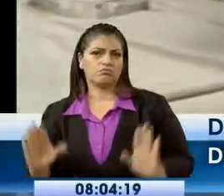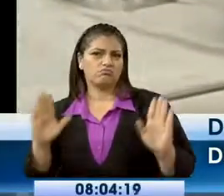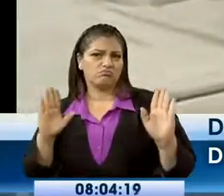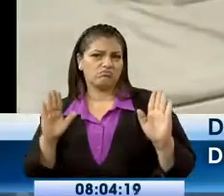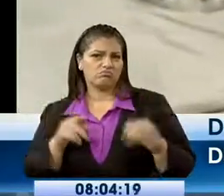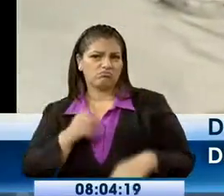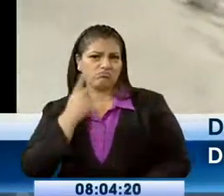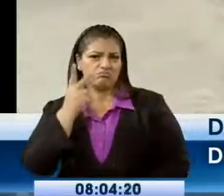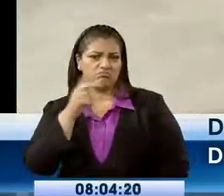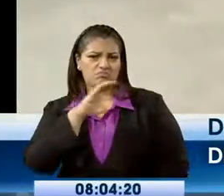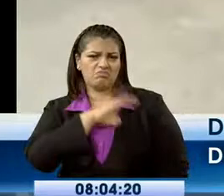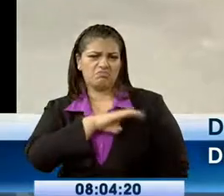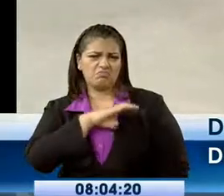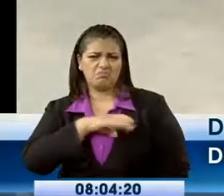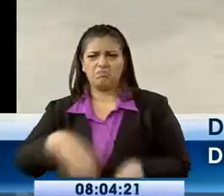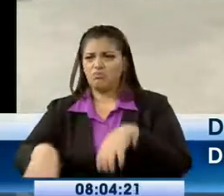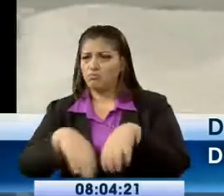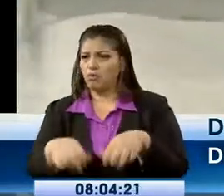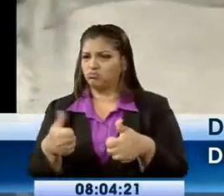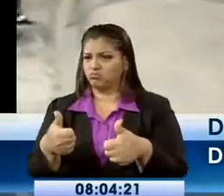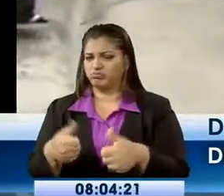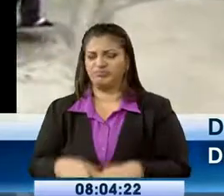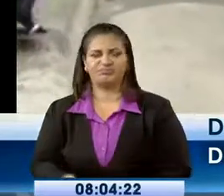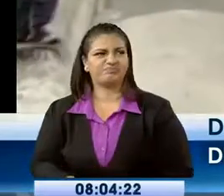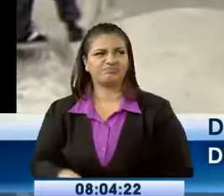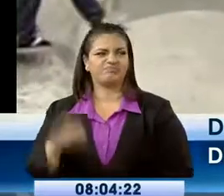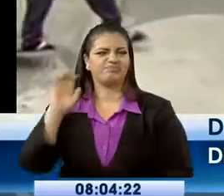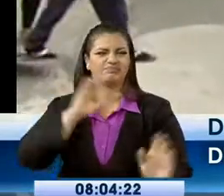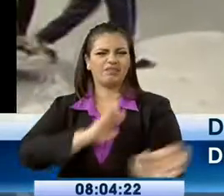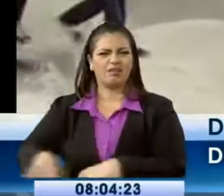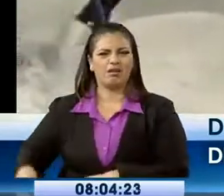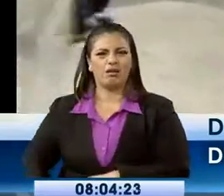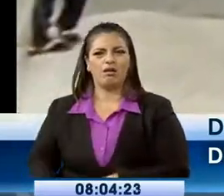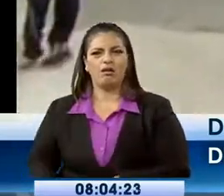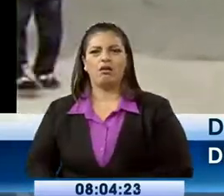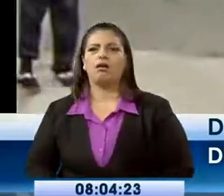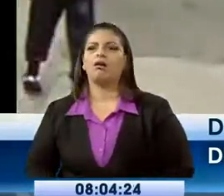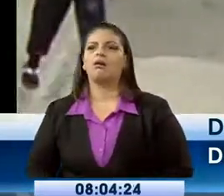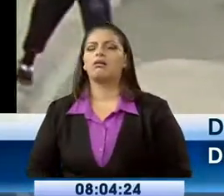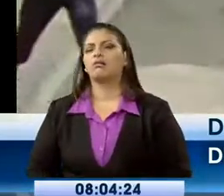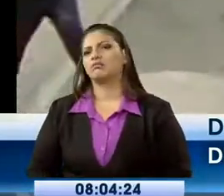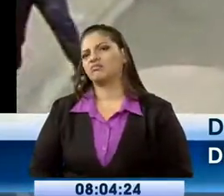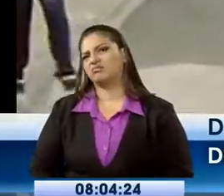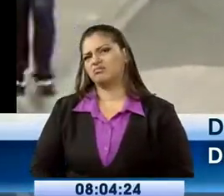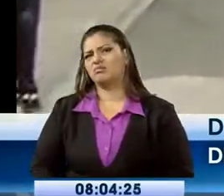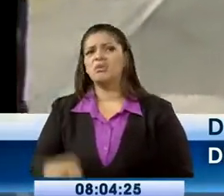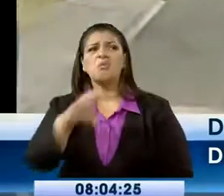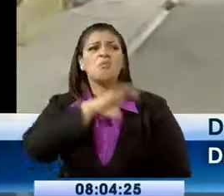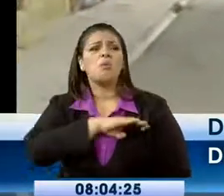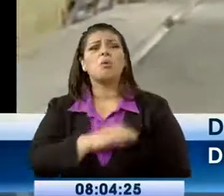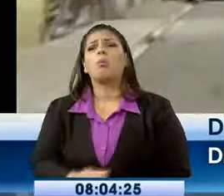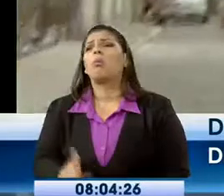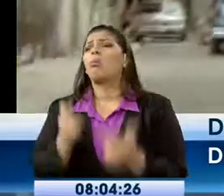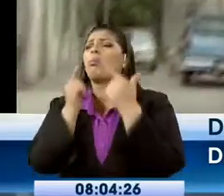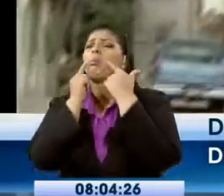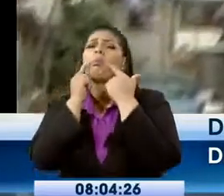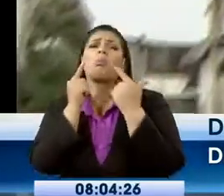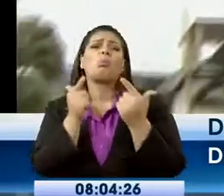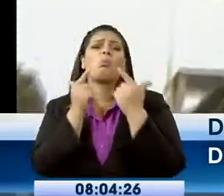no, para mí no sirve de nada. Bueno, eso ya es una percepción. ¿Por qué? Porque la policía viene a dar la vuelta.